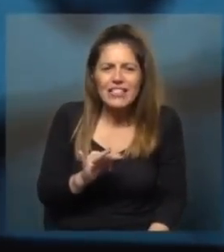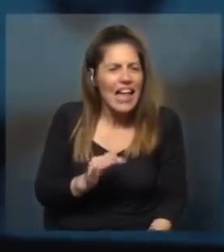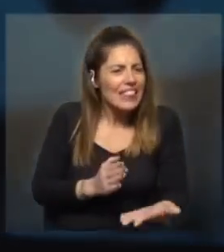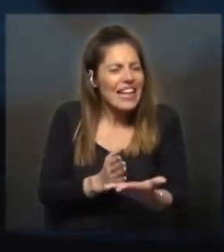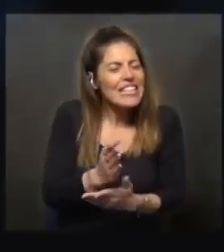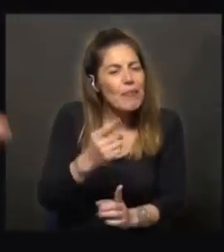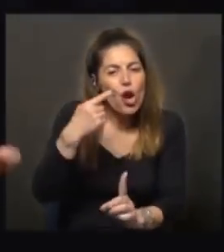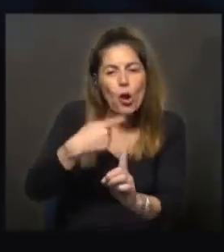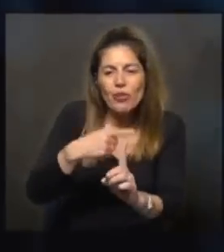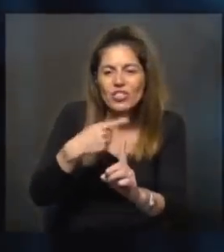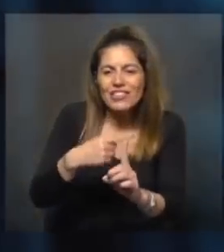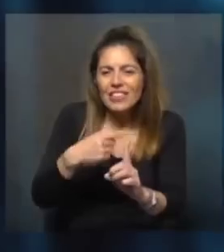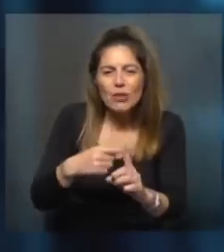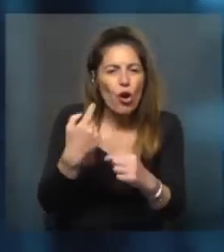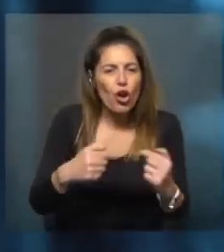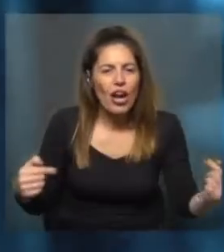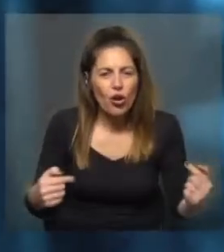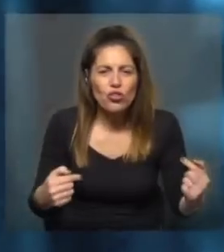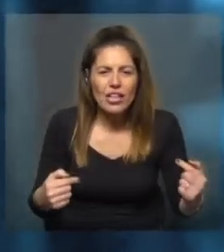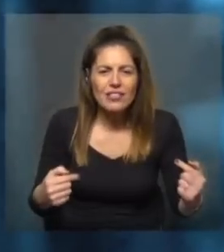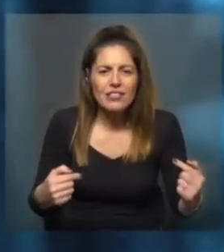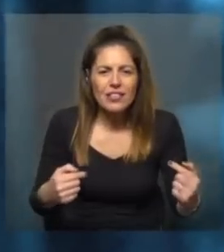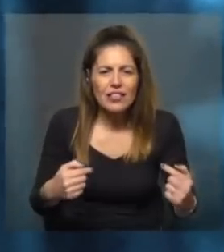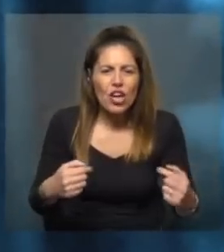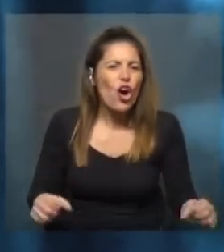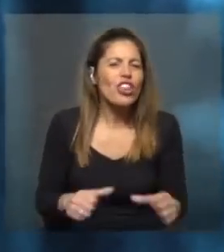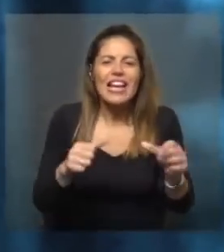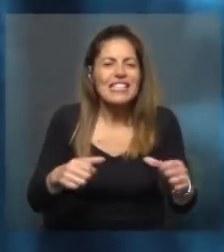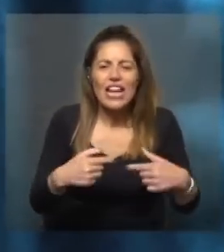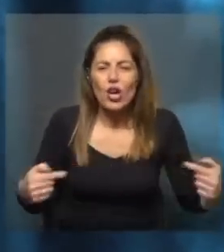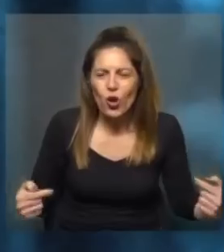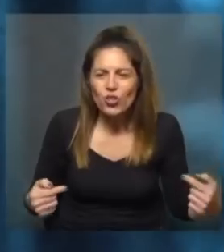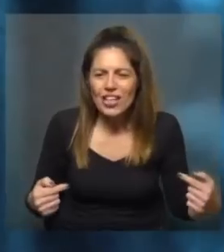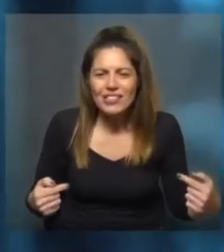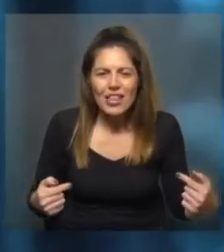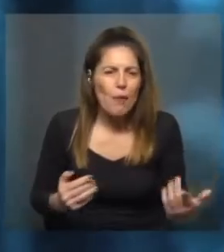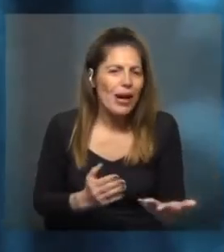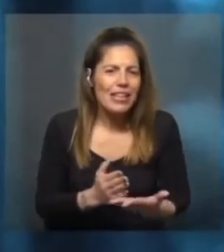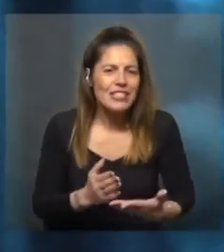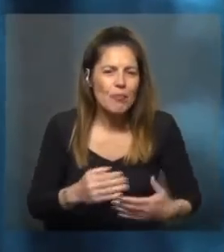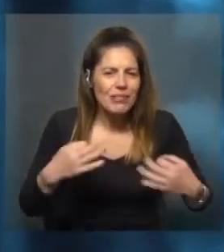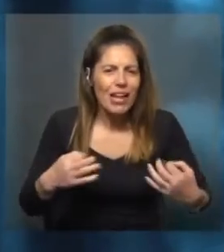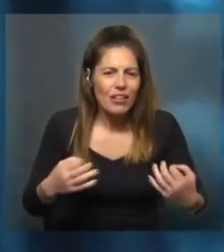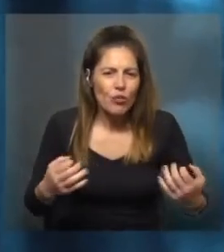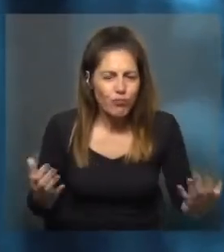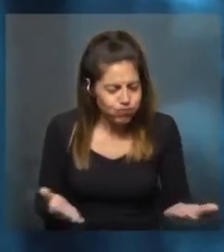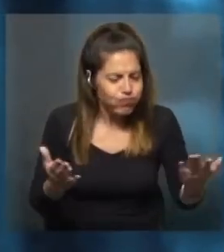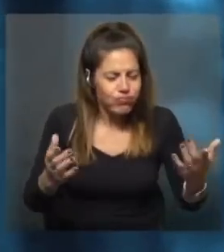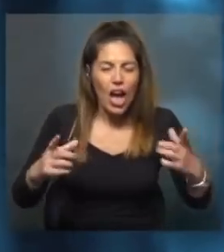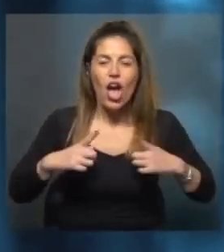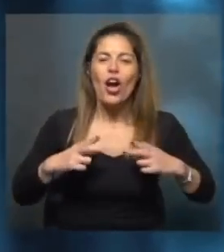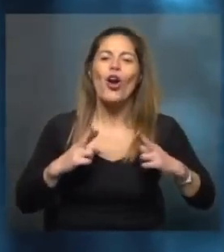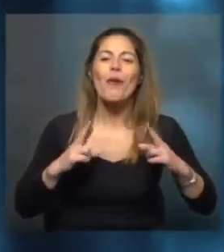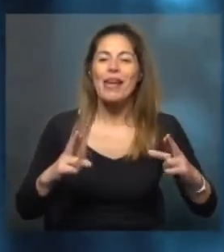con lo positivo con la luz con las cosas con el hacer cosas para estar con esperanza